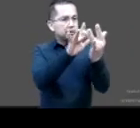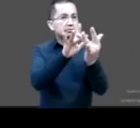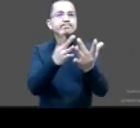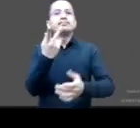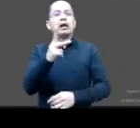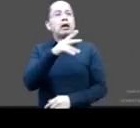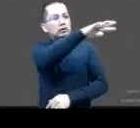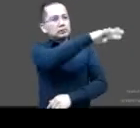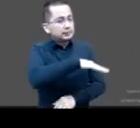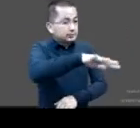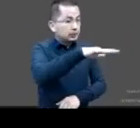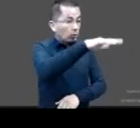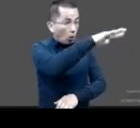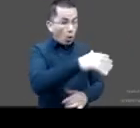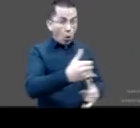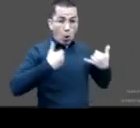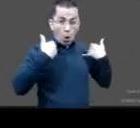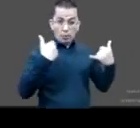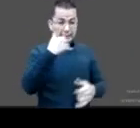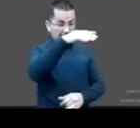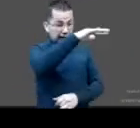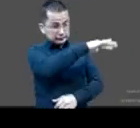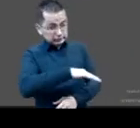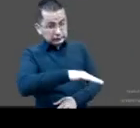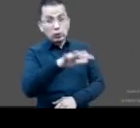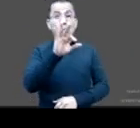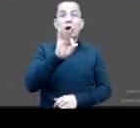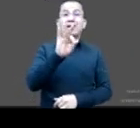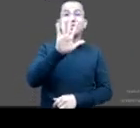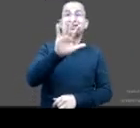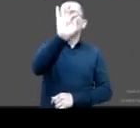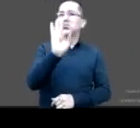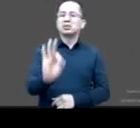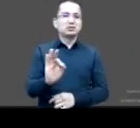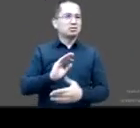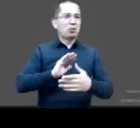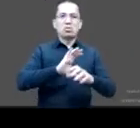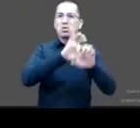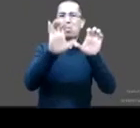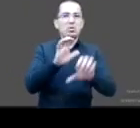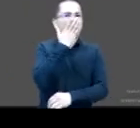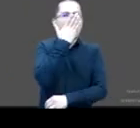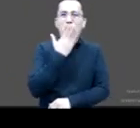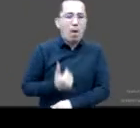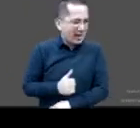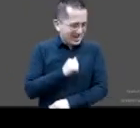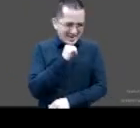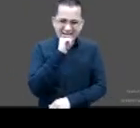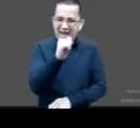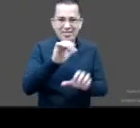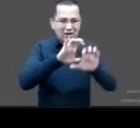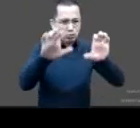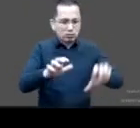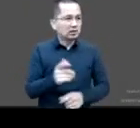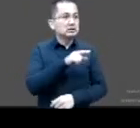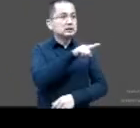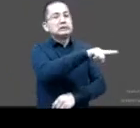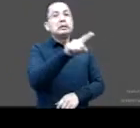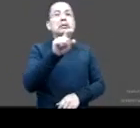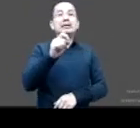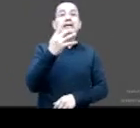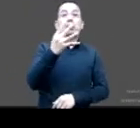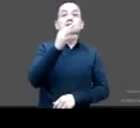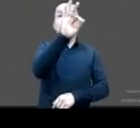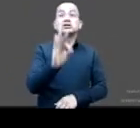programa no tienen ninguna computadora en casa el 24% no tiene posibilidad de internet y eso sí